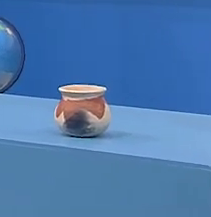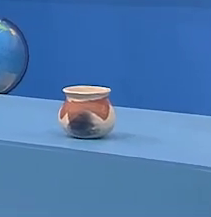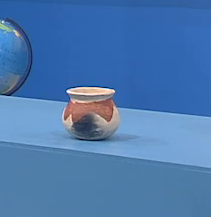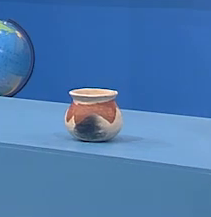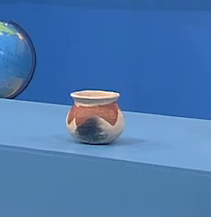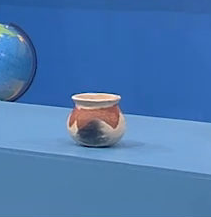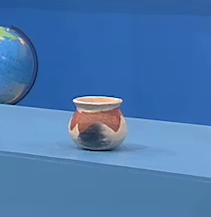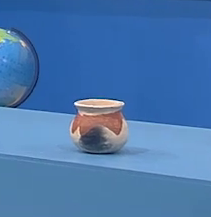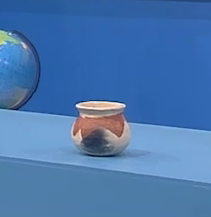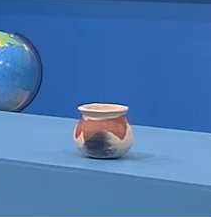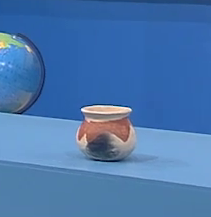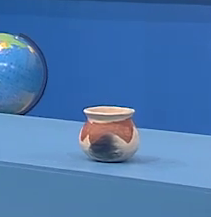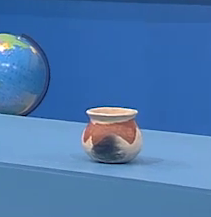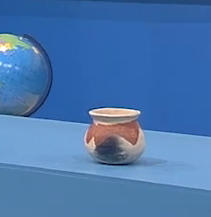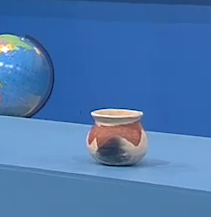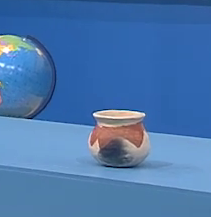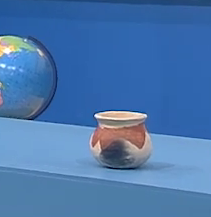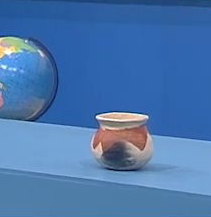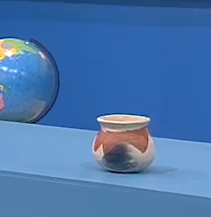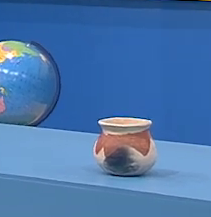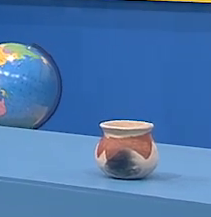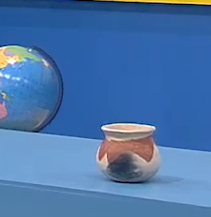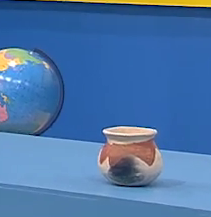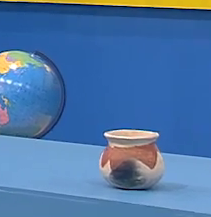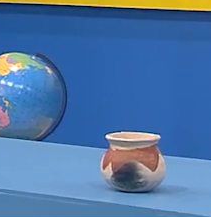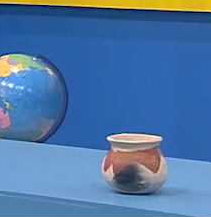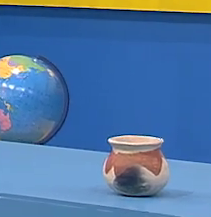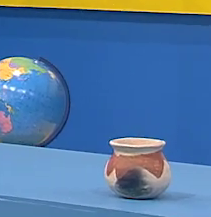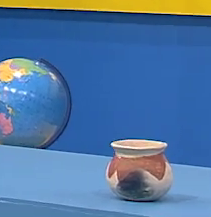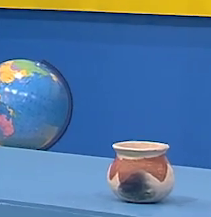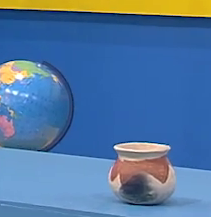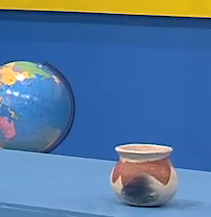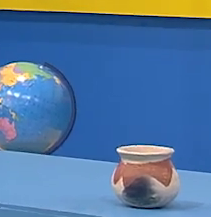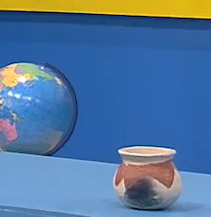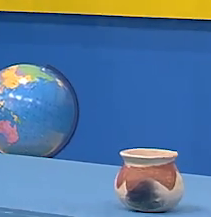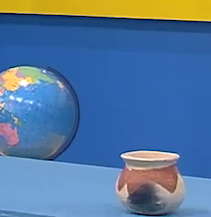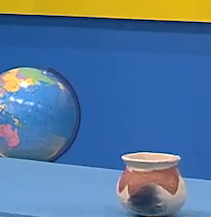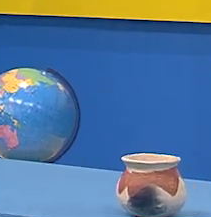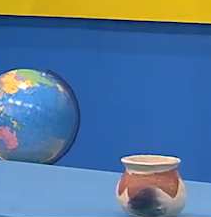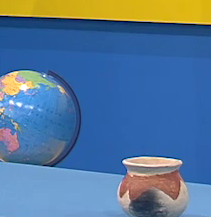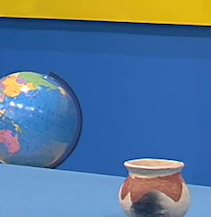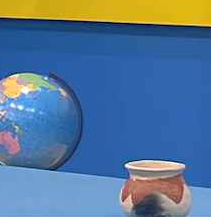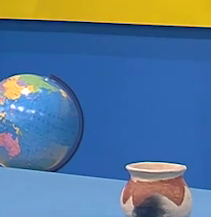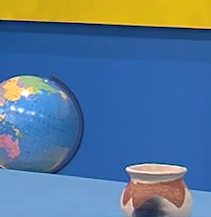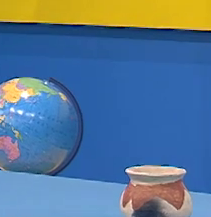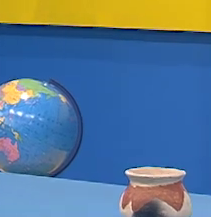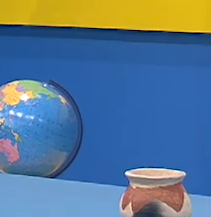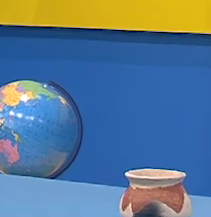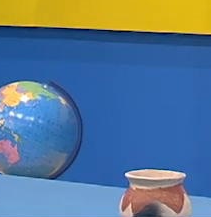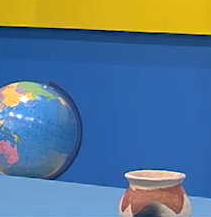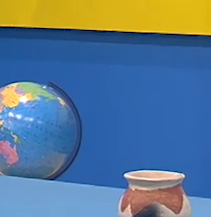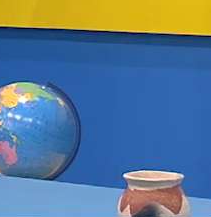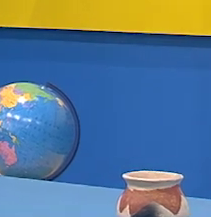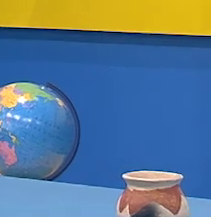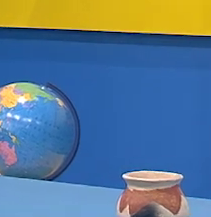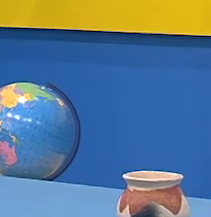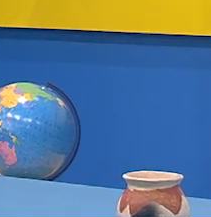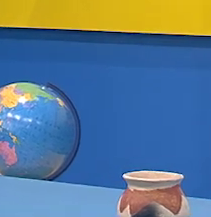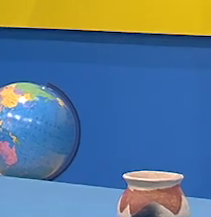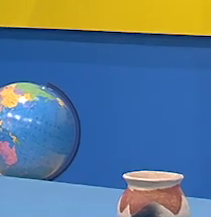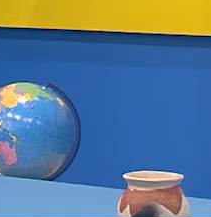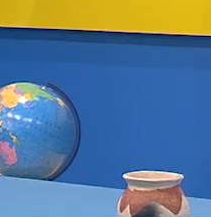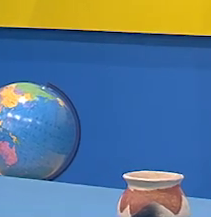Pinoa, Mapu, Ayena, Cho, Niru, Wicanata, Minira, Rai, Charuami, Raramuri, Nira, Echiko,